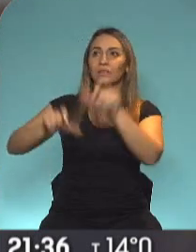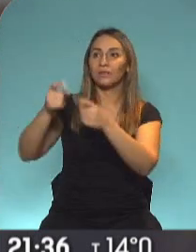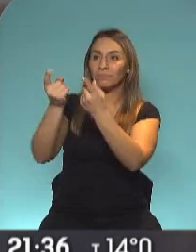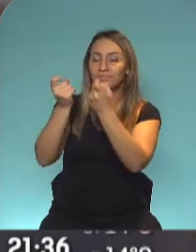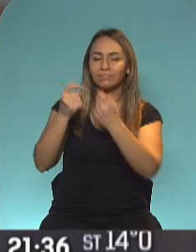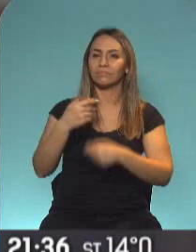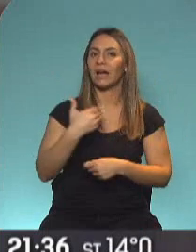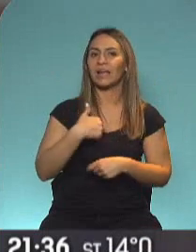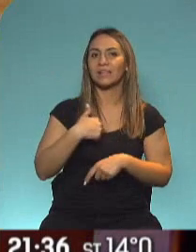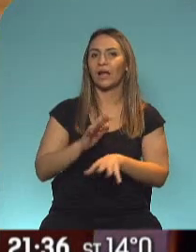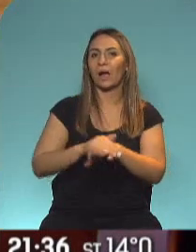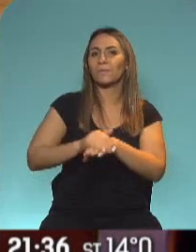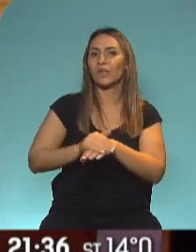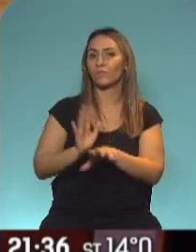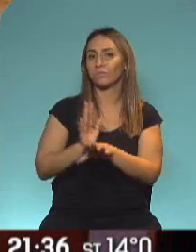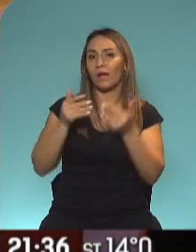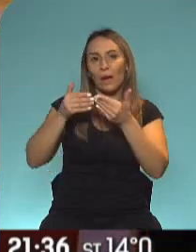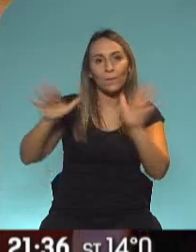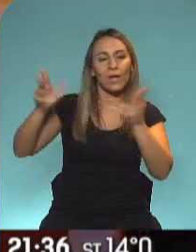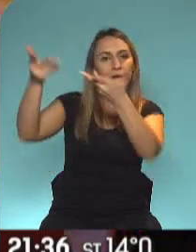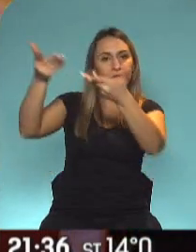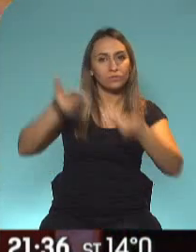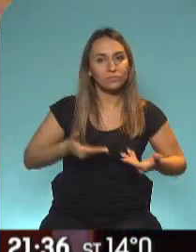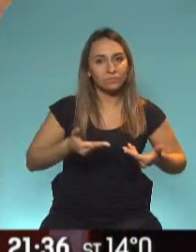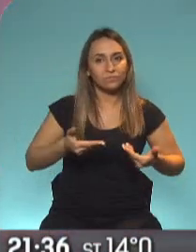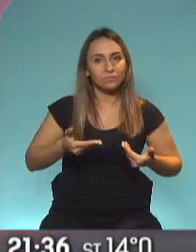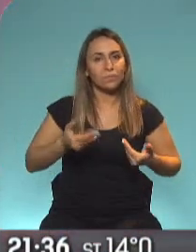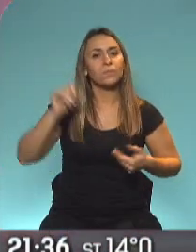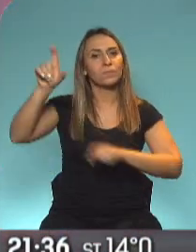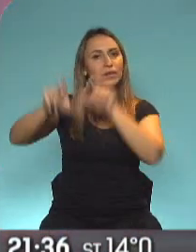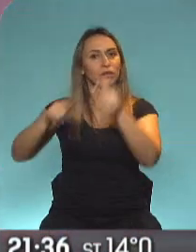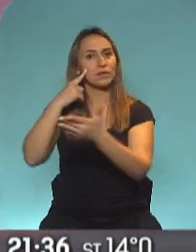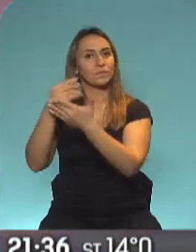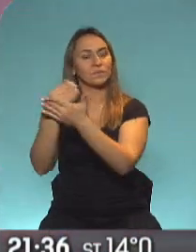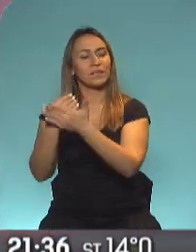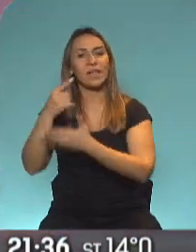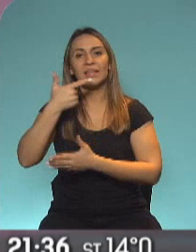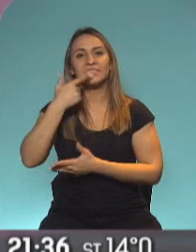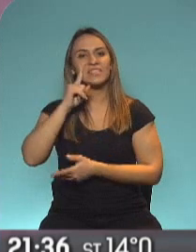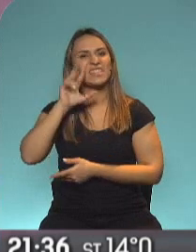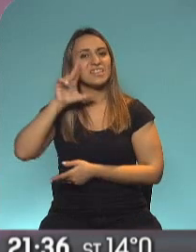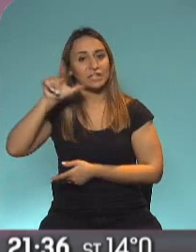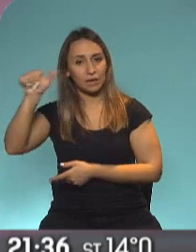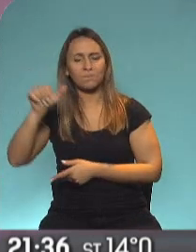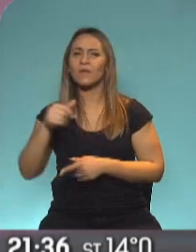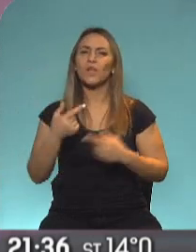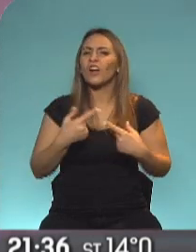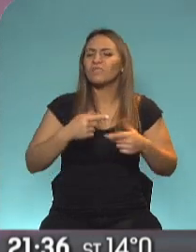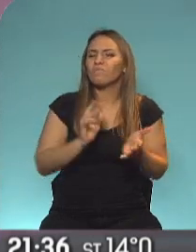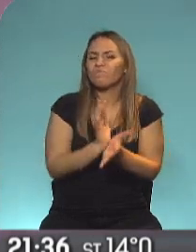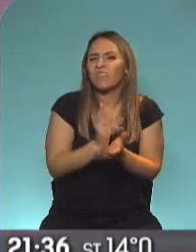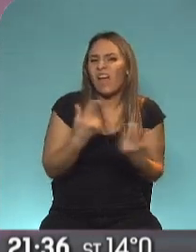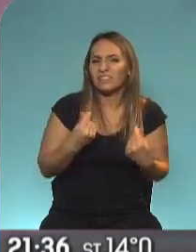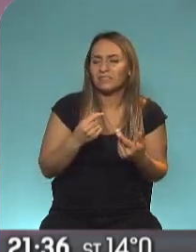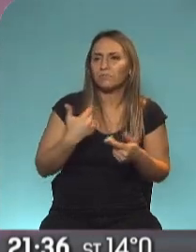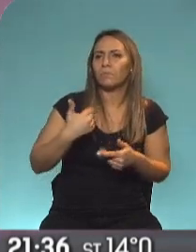¿cuál es la función de Argentina para con la población siria? País amigable significa que vos los recibís con los brazos